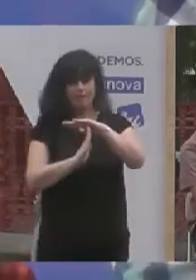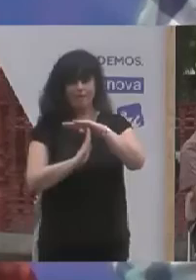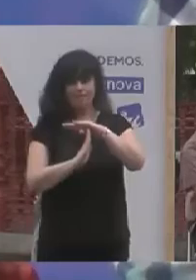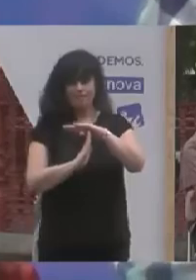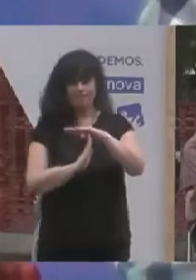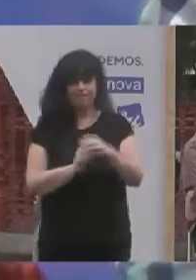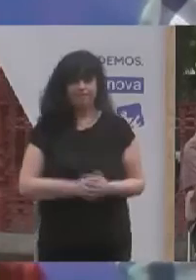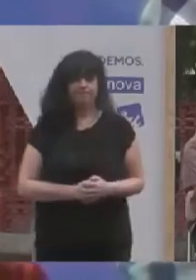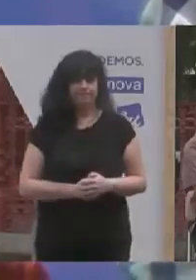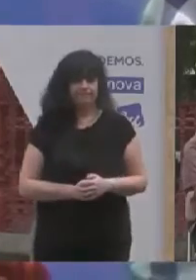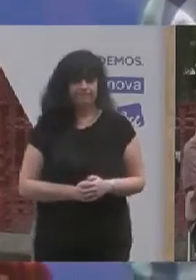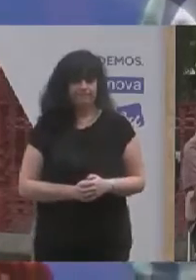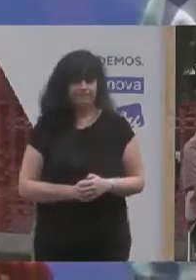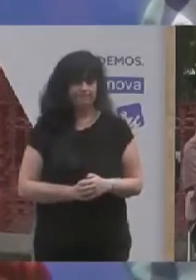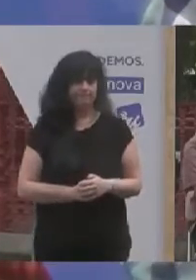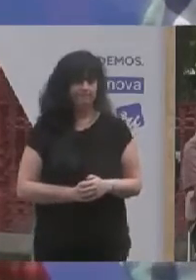forzas futuristas.